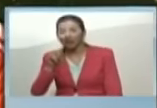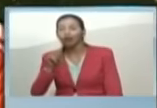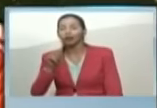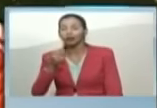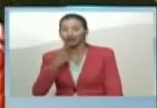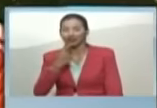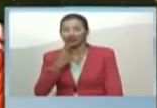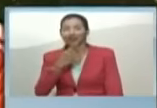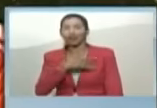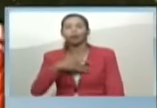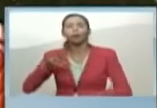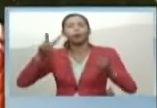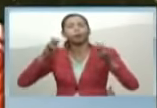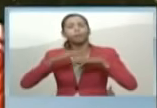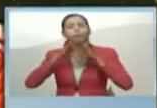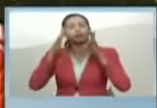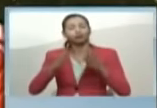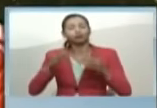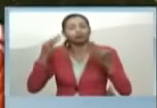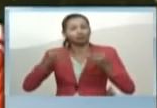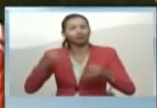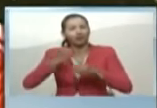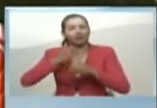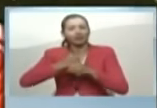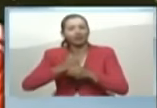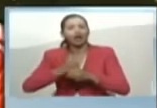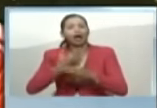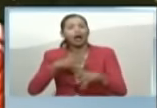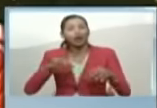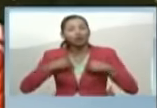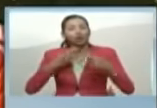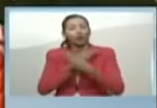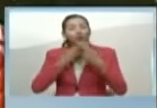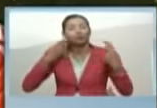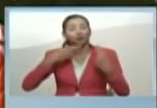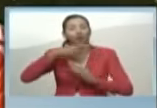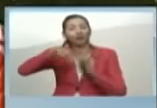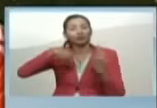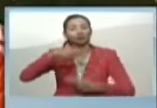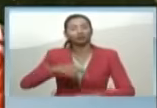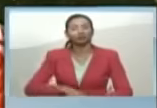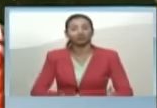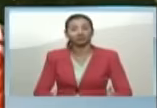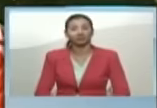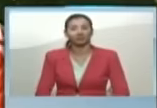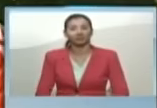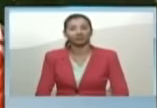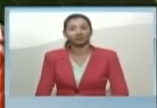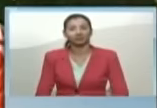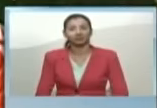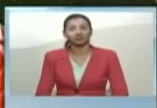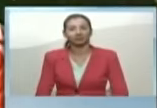ministros eficientes y comprometidos con esta revolución, Cristina.